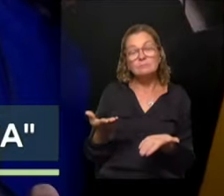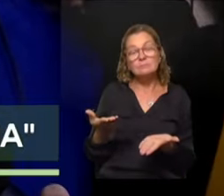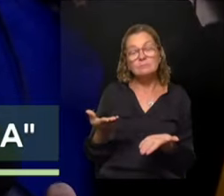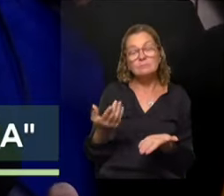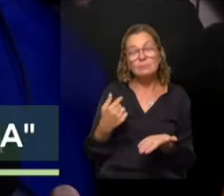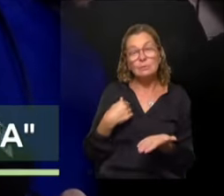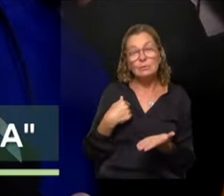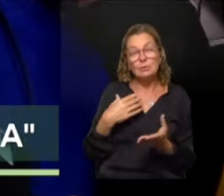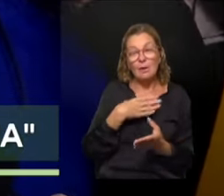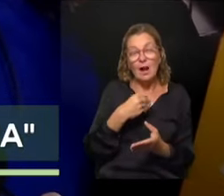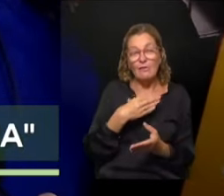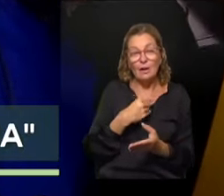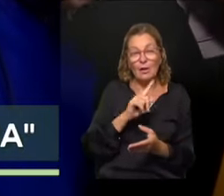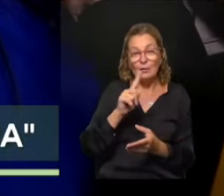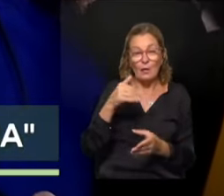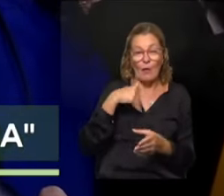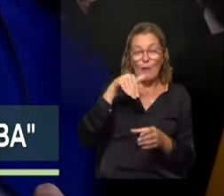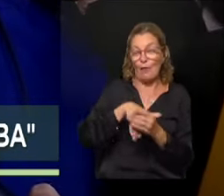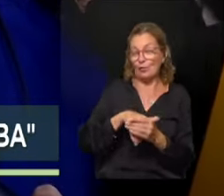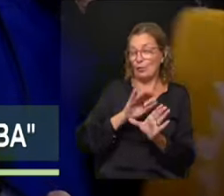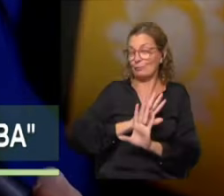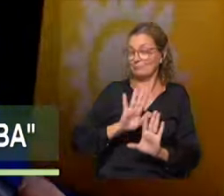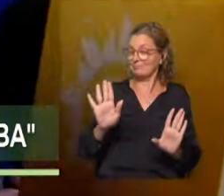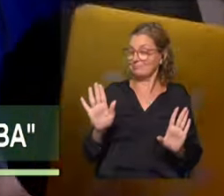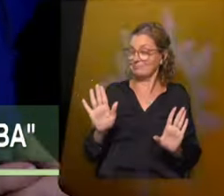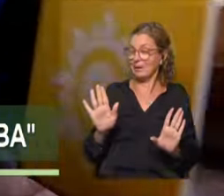Yo si fuera blanco no lo voto a Delgado. ¿Por qué?